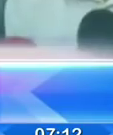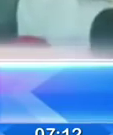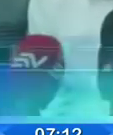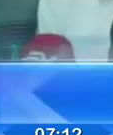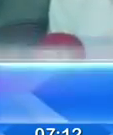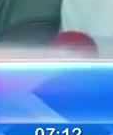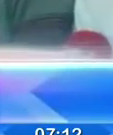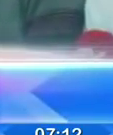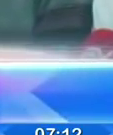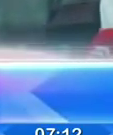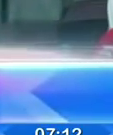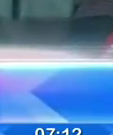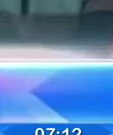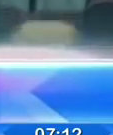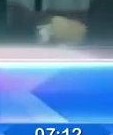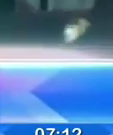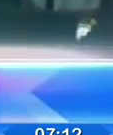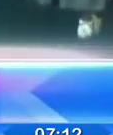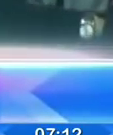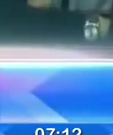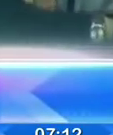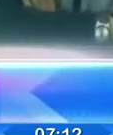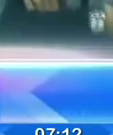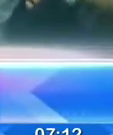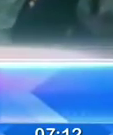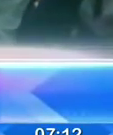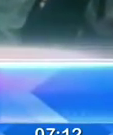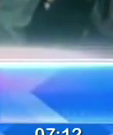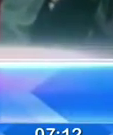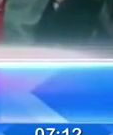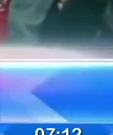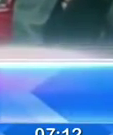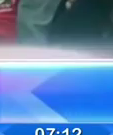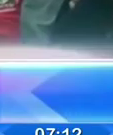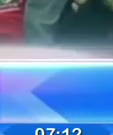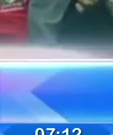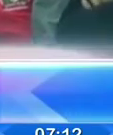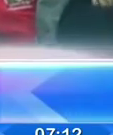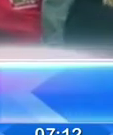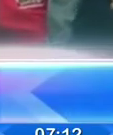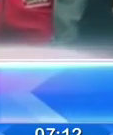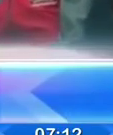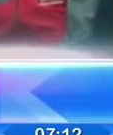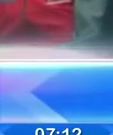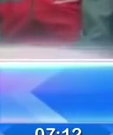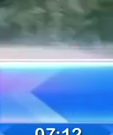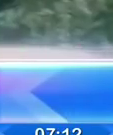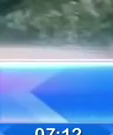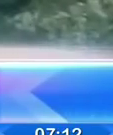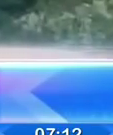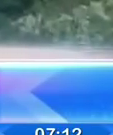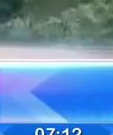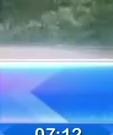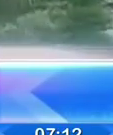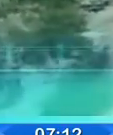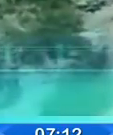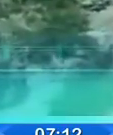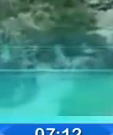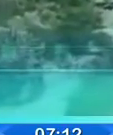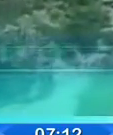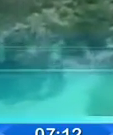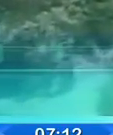Y en el Carchi finalizó el paro y se habilitaron las vías. Ya regresamos con el desarrollo de esta información y más.